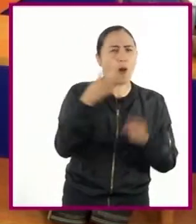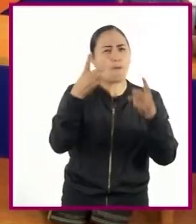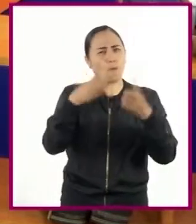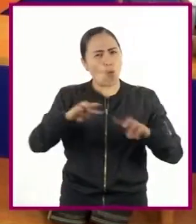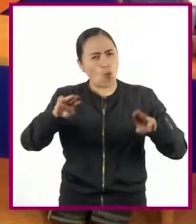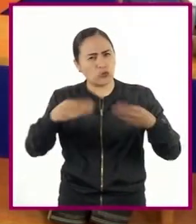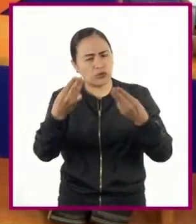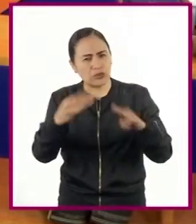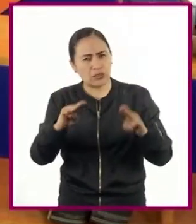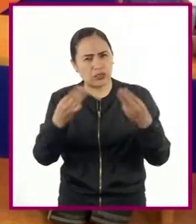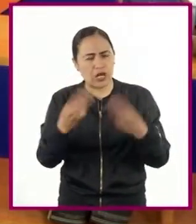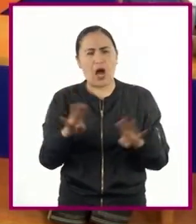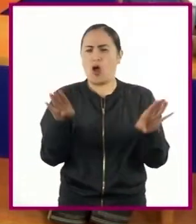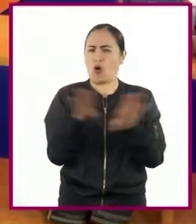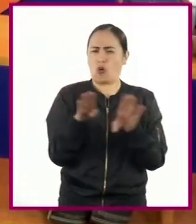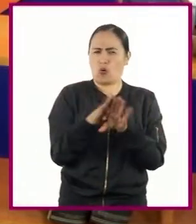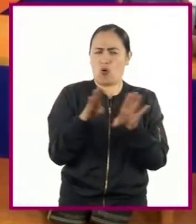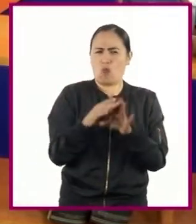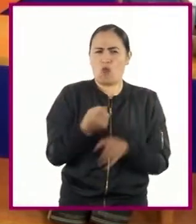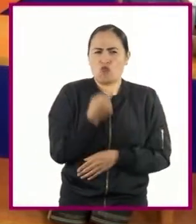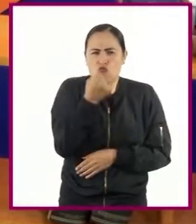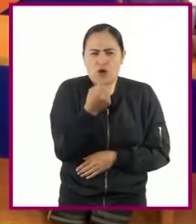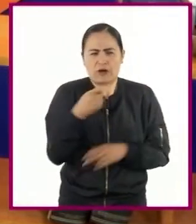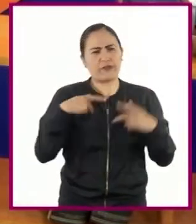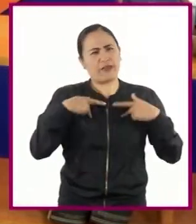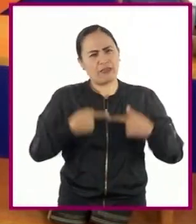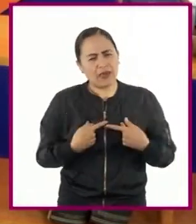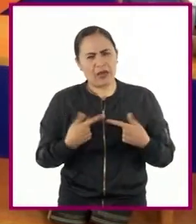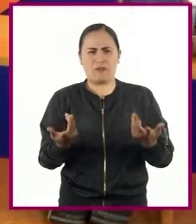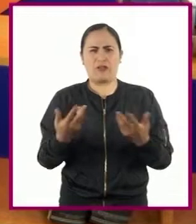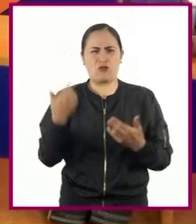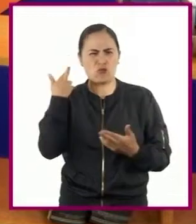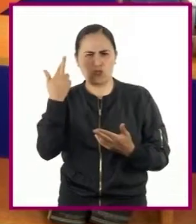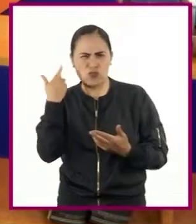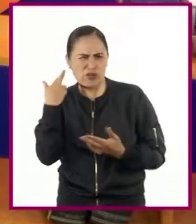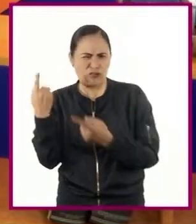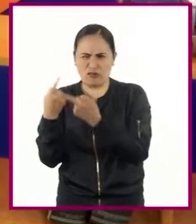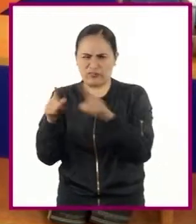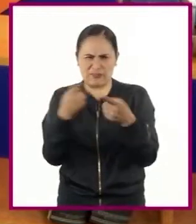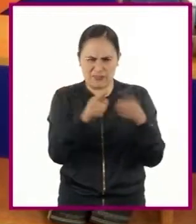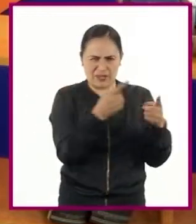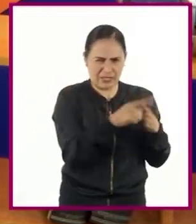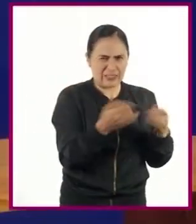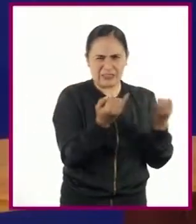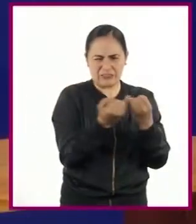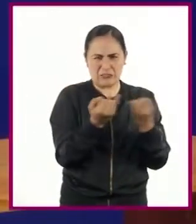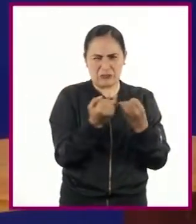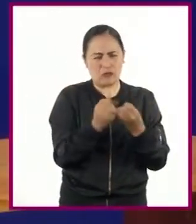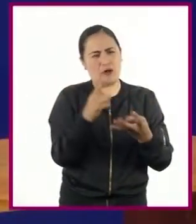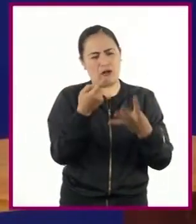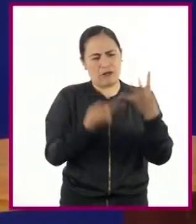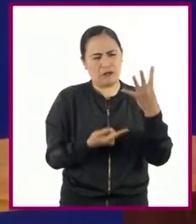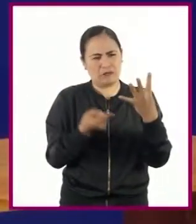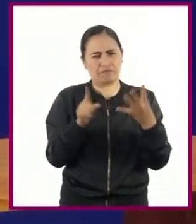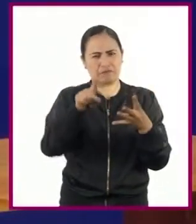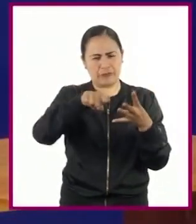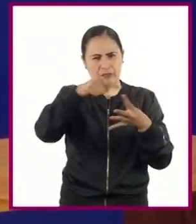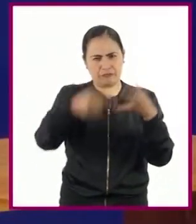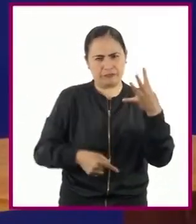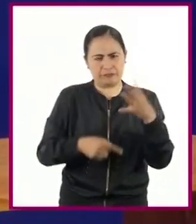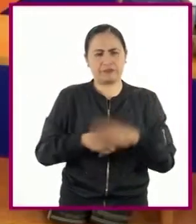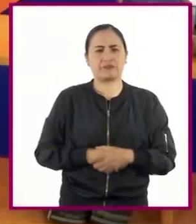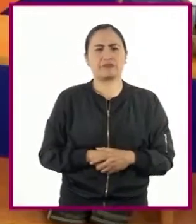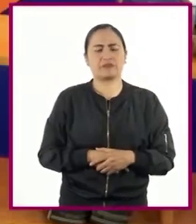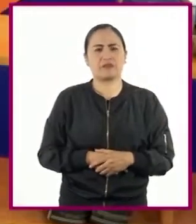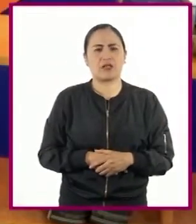el volumen en que se debe oír, efectos, enlaces, así como las indicaciones técnicas, como ya mencionaba, los